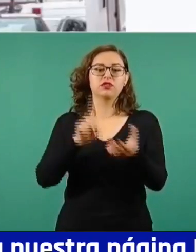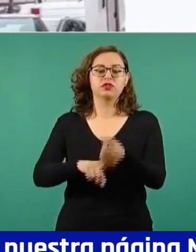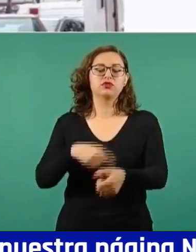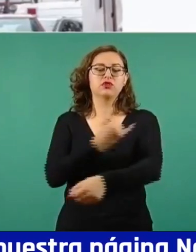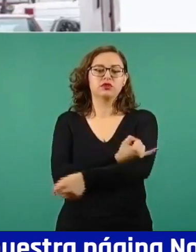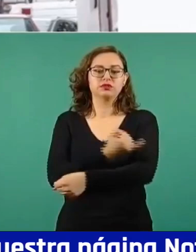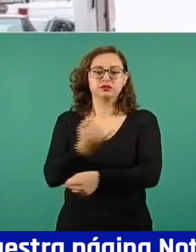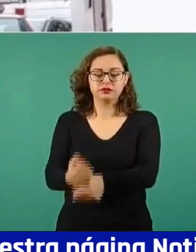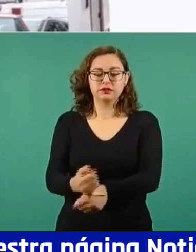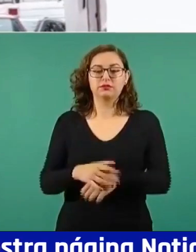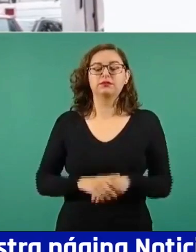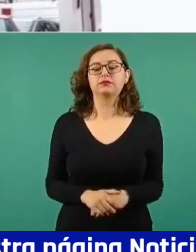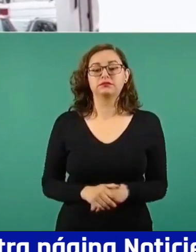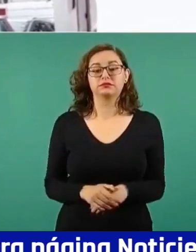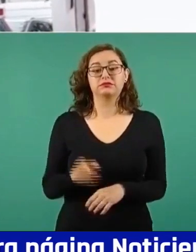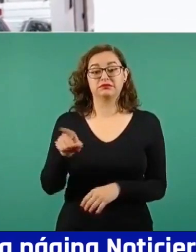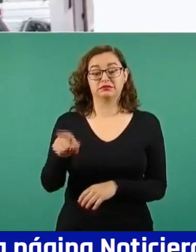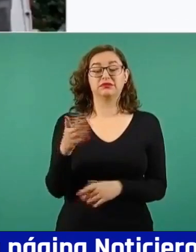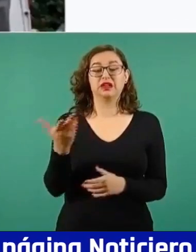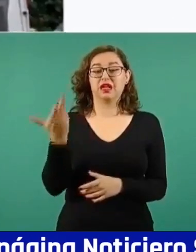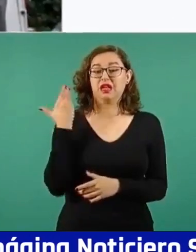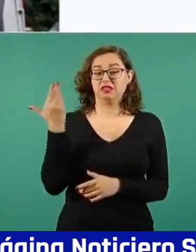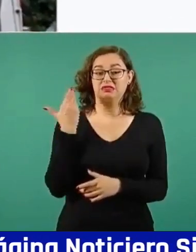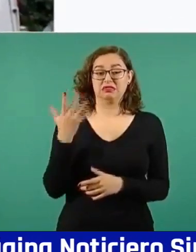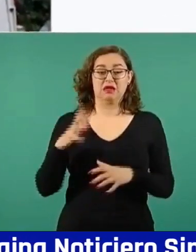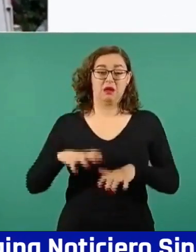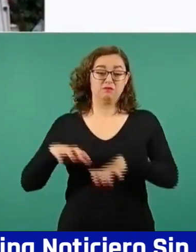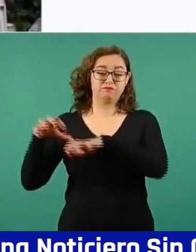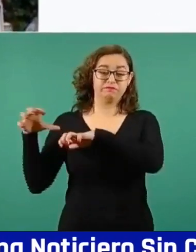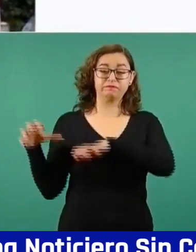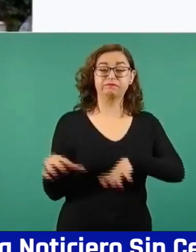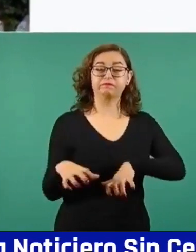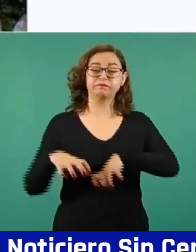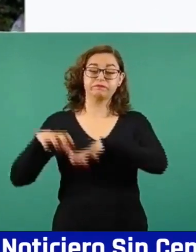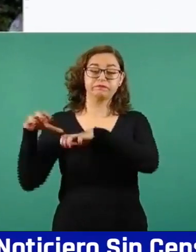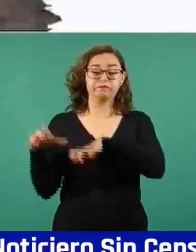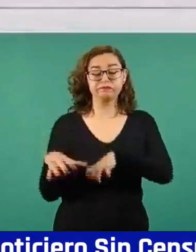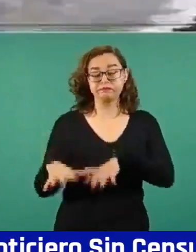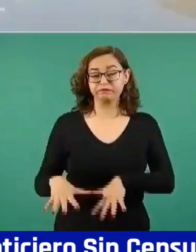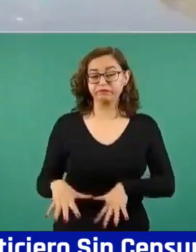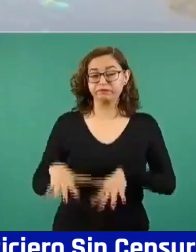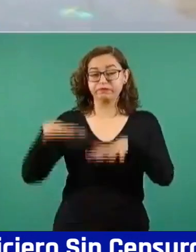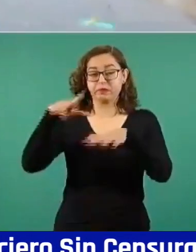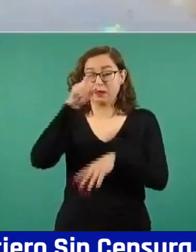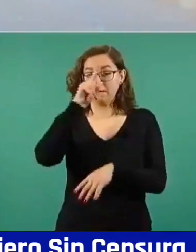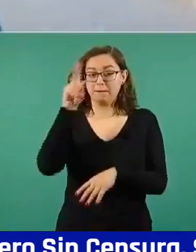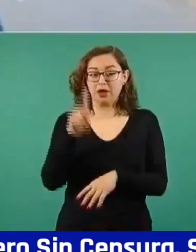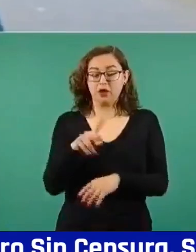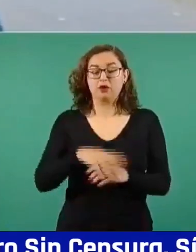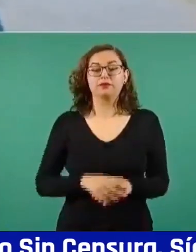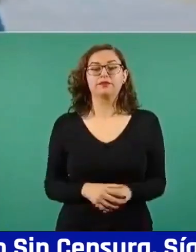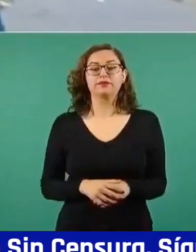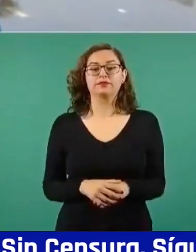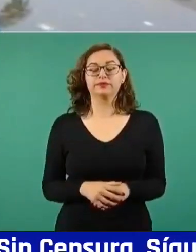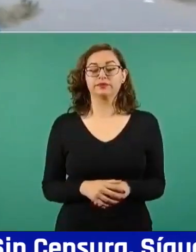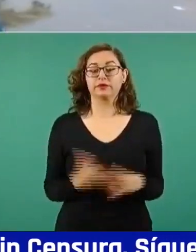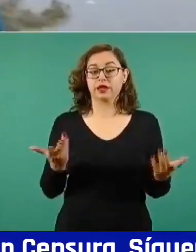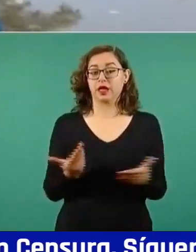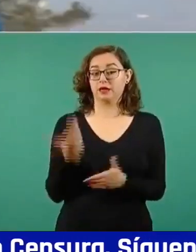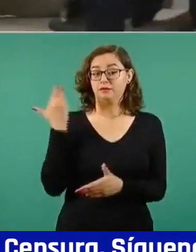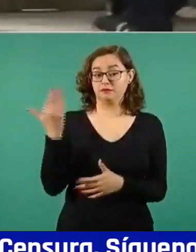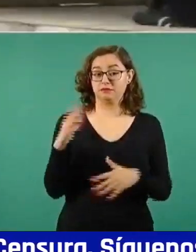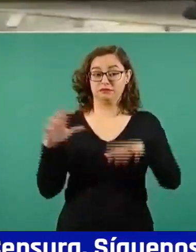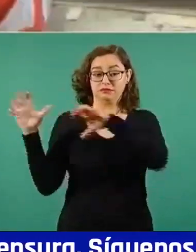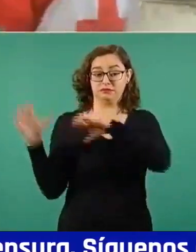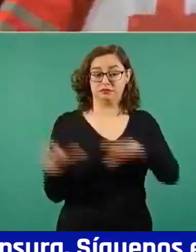Iztapalapa, quienes resultaron afectados debido a las torrenciales lluvias registradas en la zona. Ante el paso de la tormenta tropical